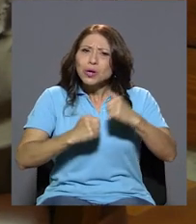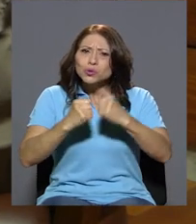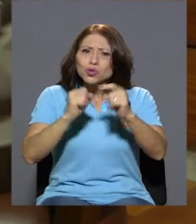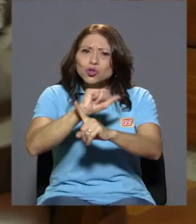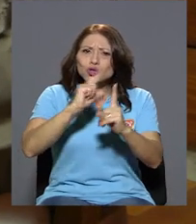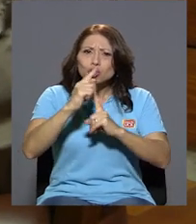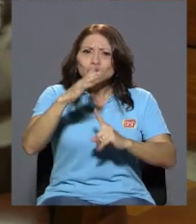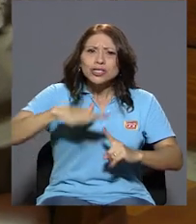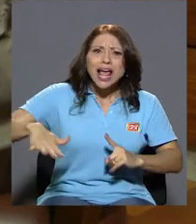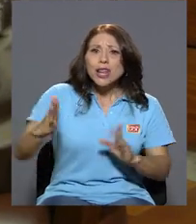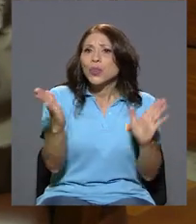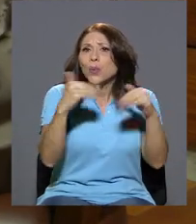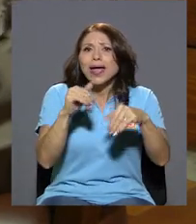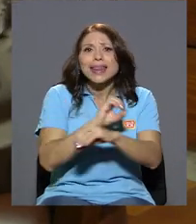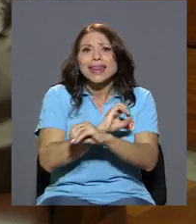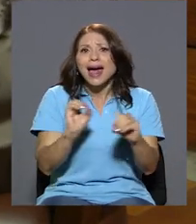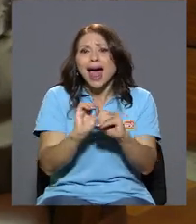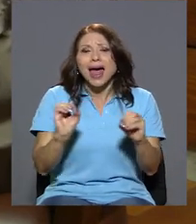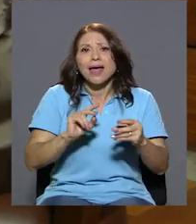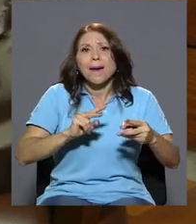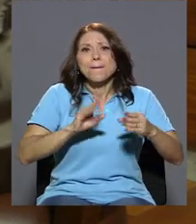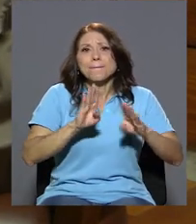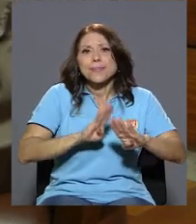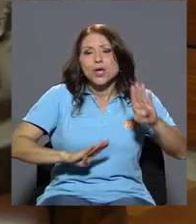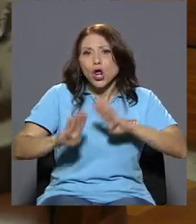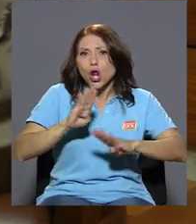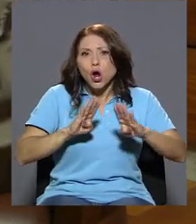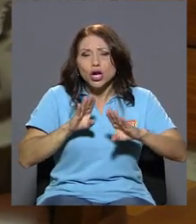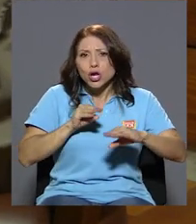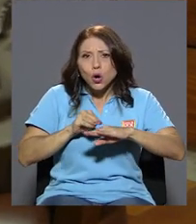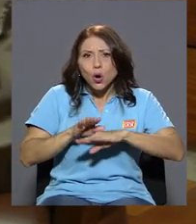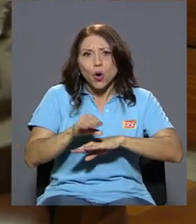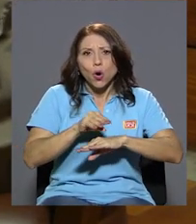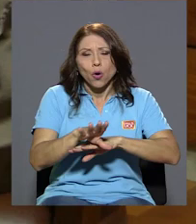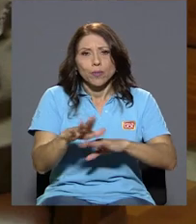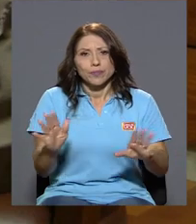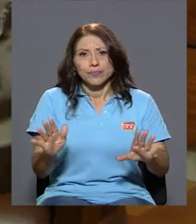no tiene ningún raigambre biológico eso